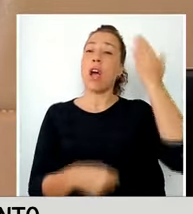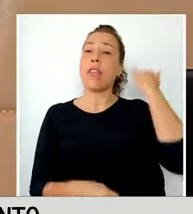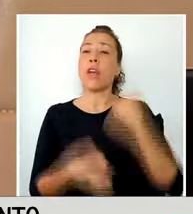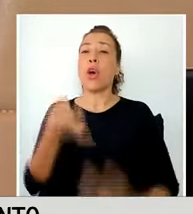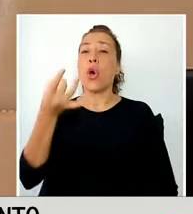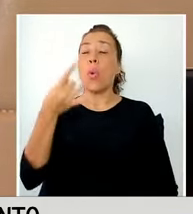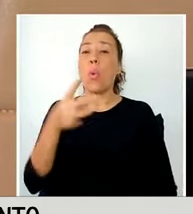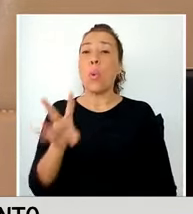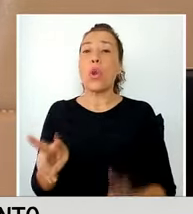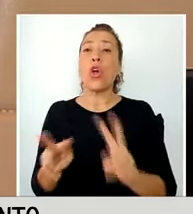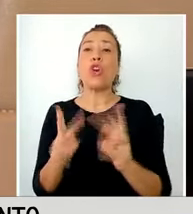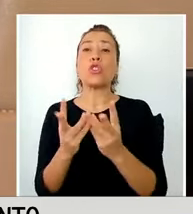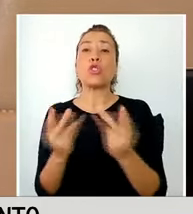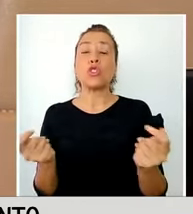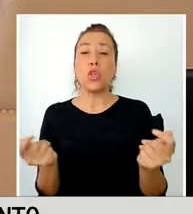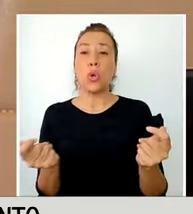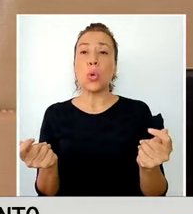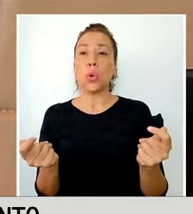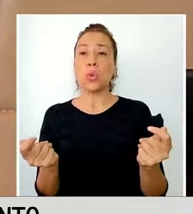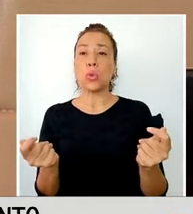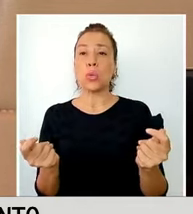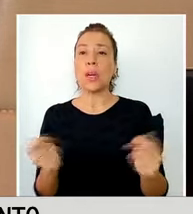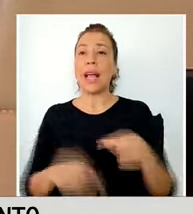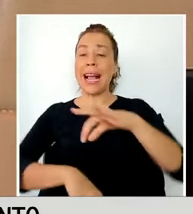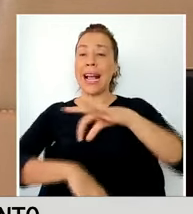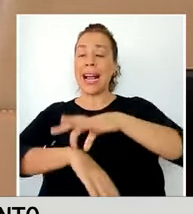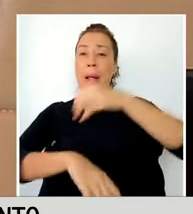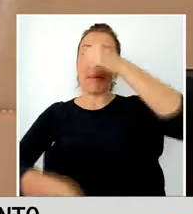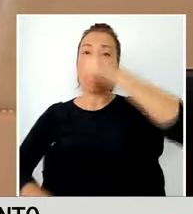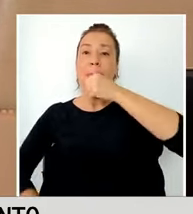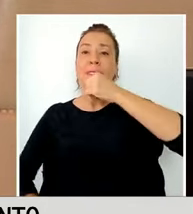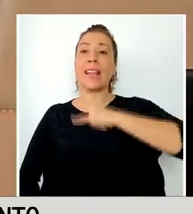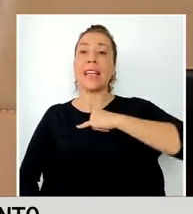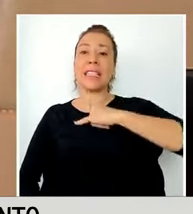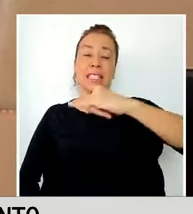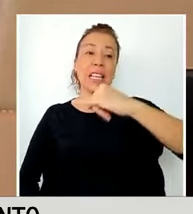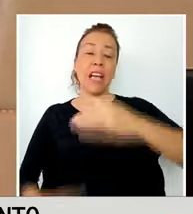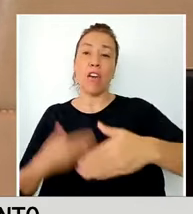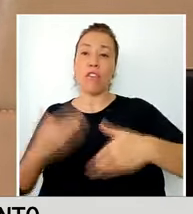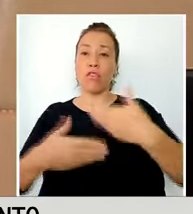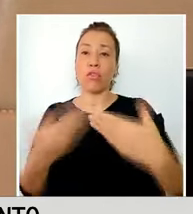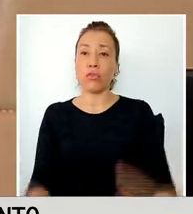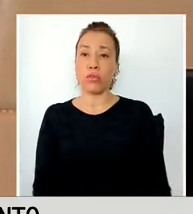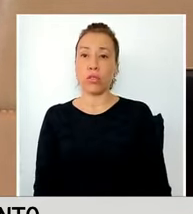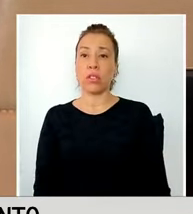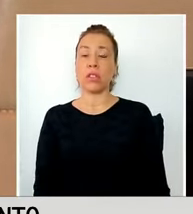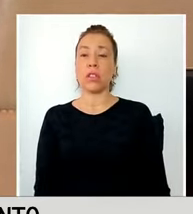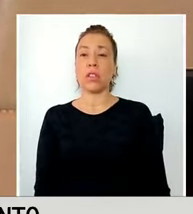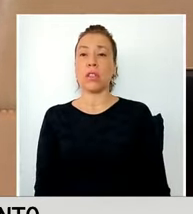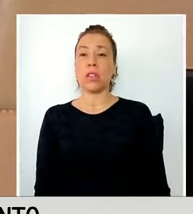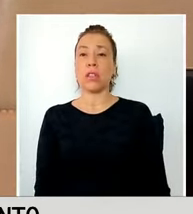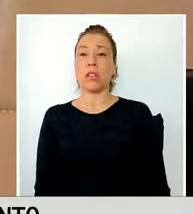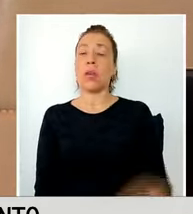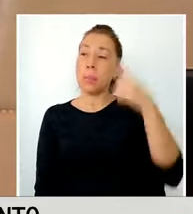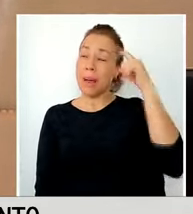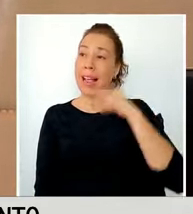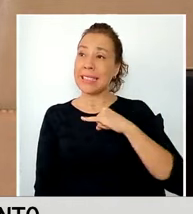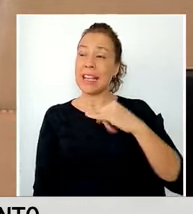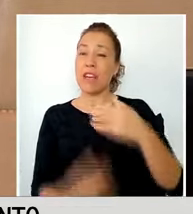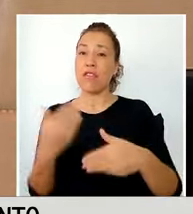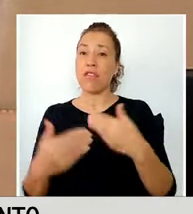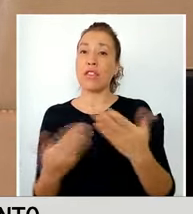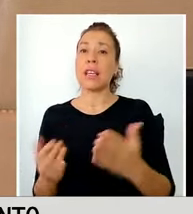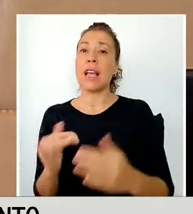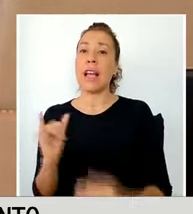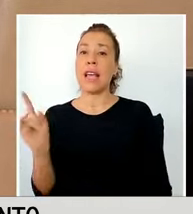para aquello es que las clínicas privadas sigan subsistiendo y para que sigan subsistiendo Es que es que las isapre